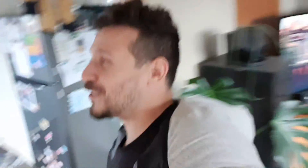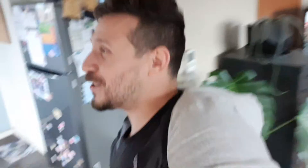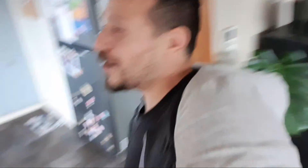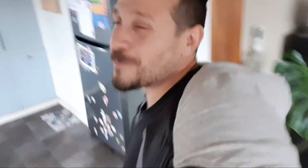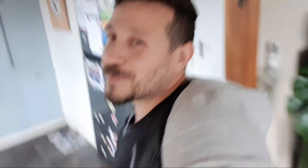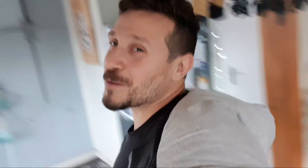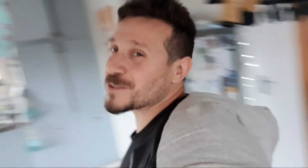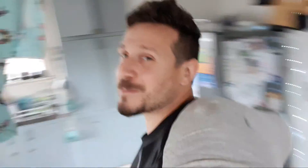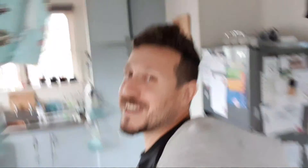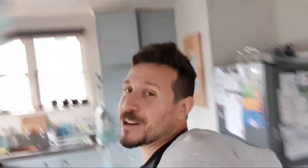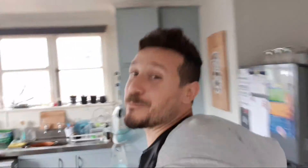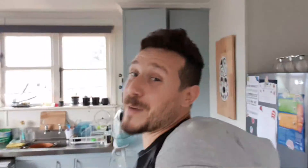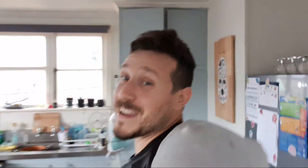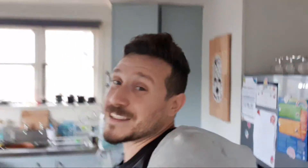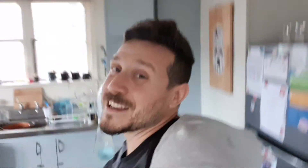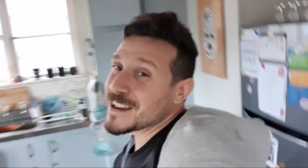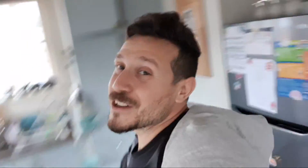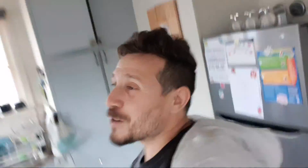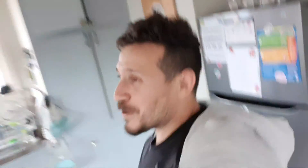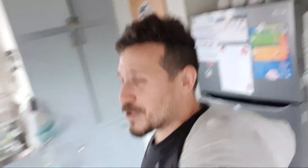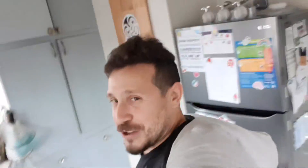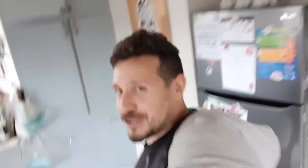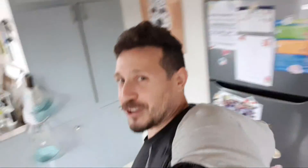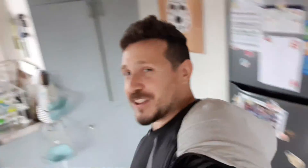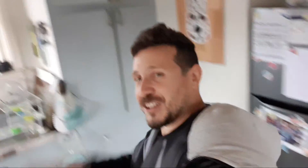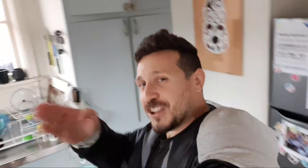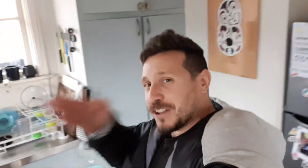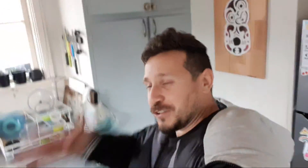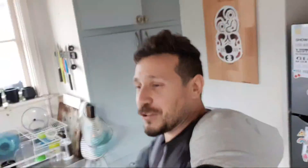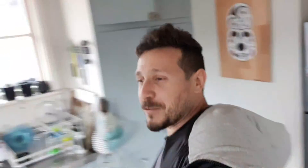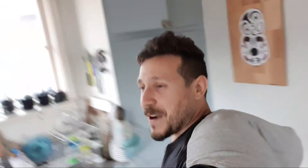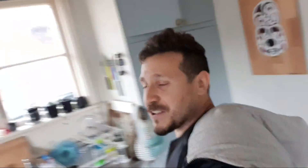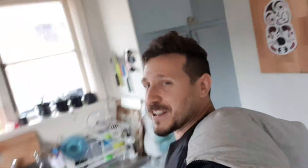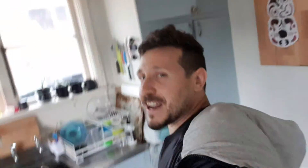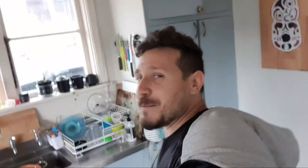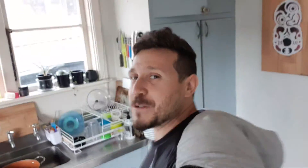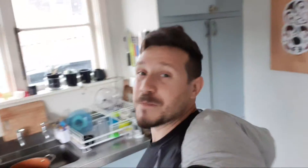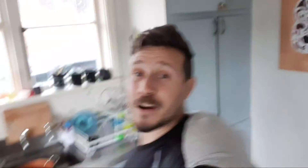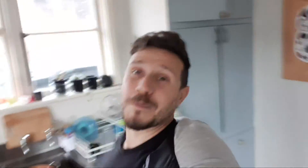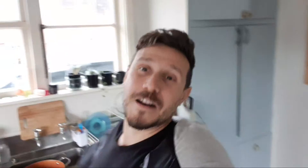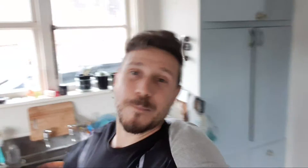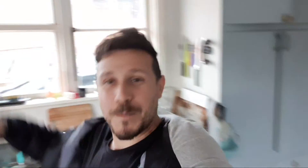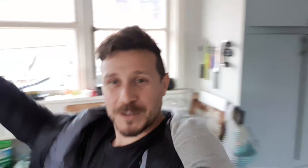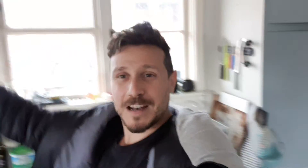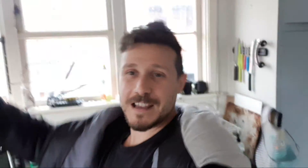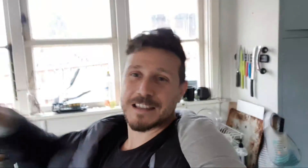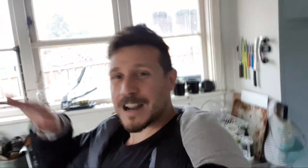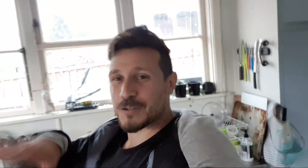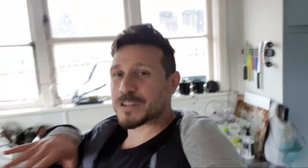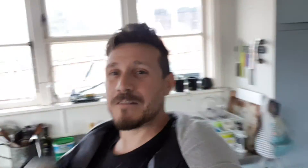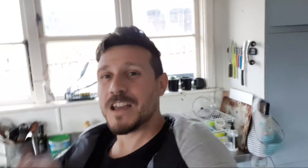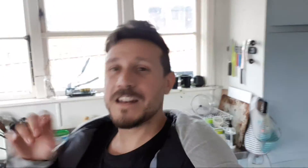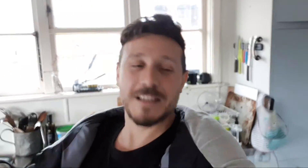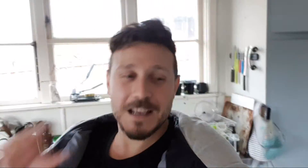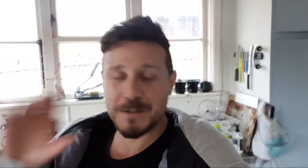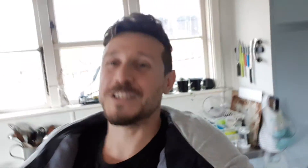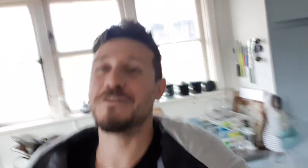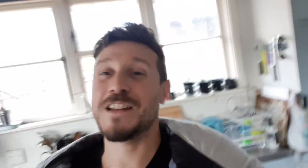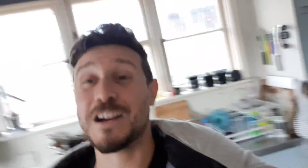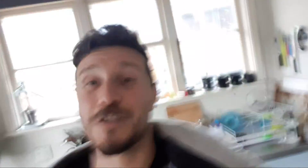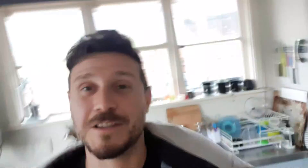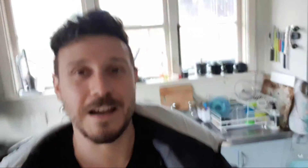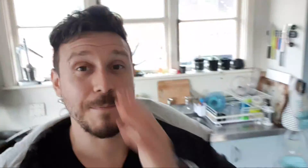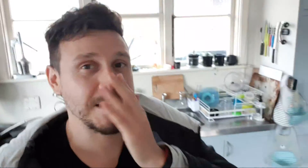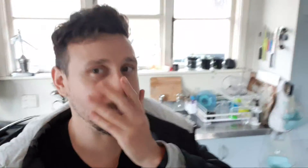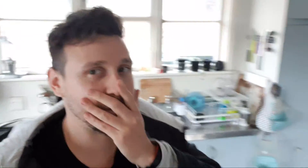un poquito cómo se maneja un país, cómo nos restringió a todos para que no salgamos y mirá cómo ahora podemos salir y hacer las cosas bien y seguimos haciendo